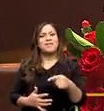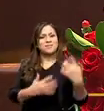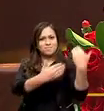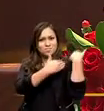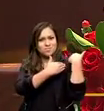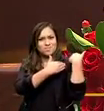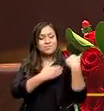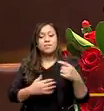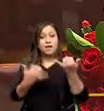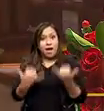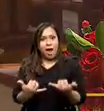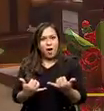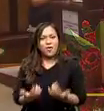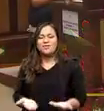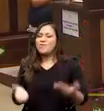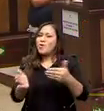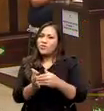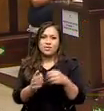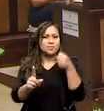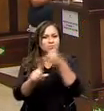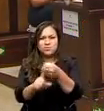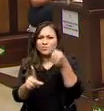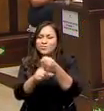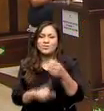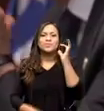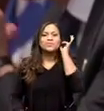definitiva independencia de Latinoamérica.